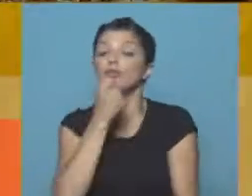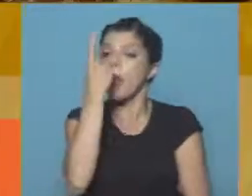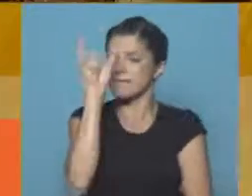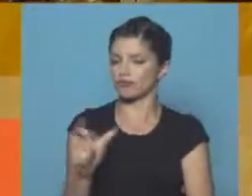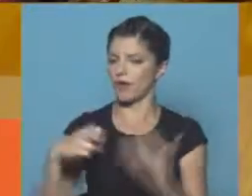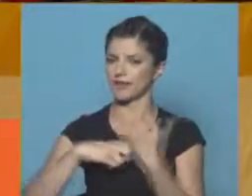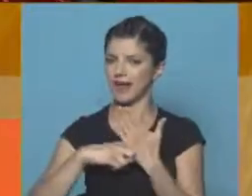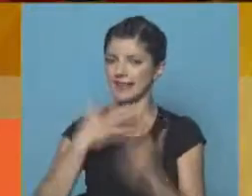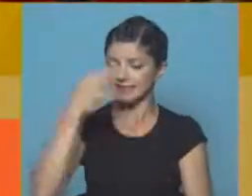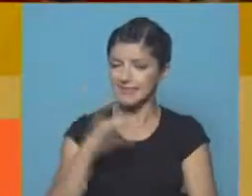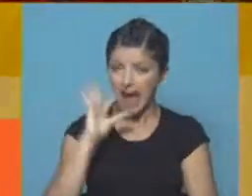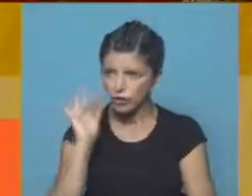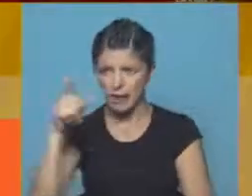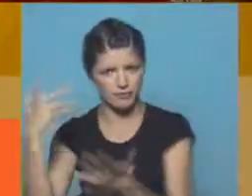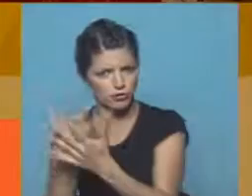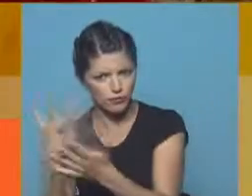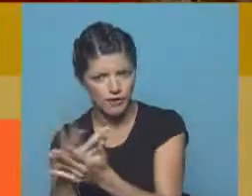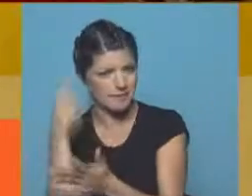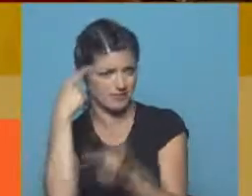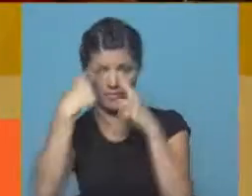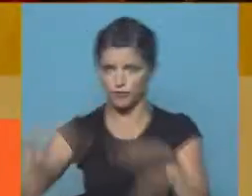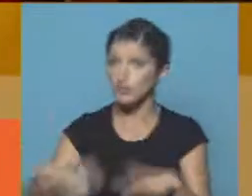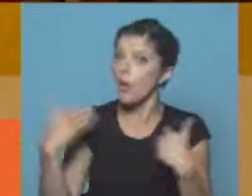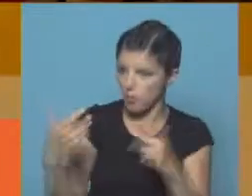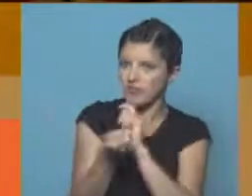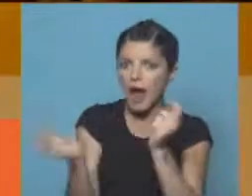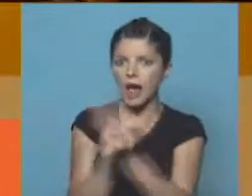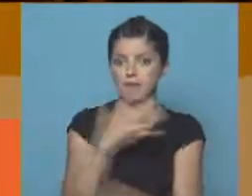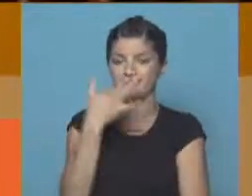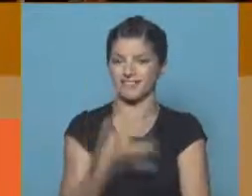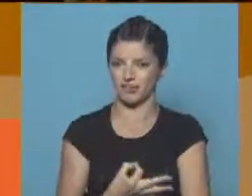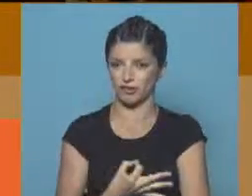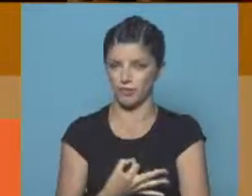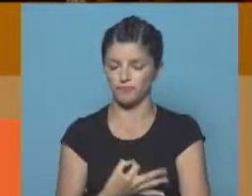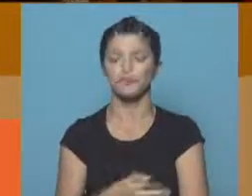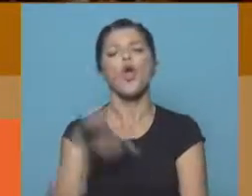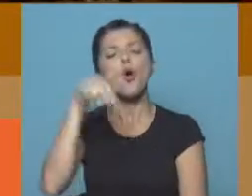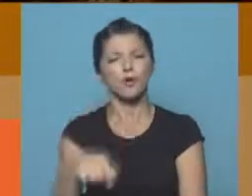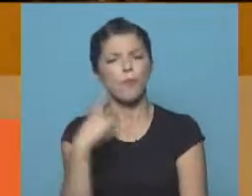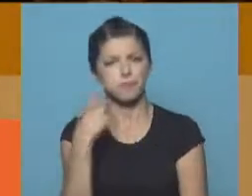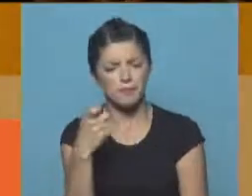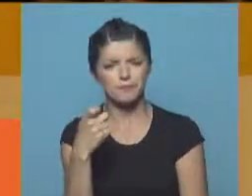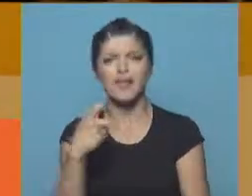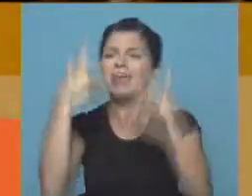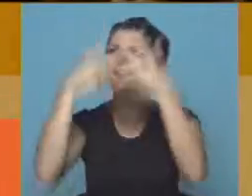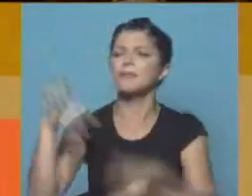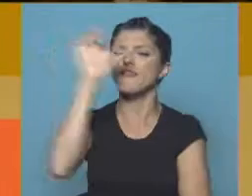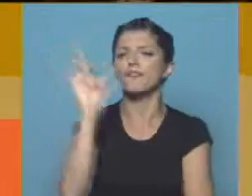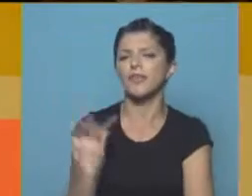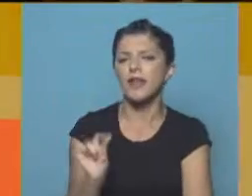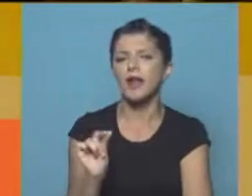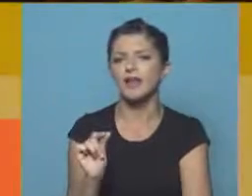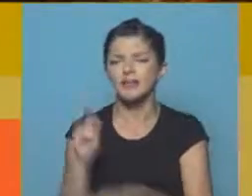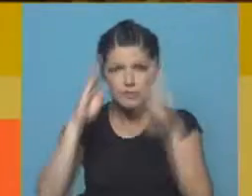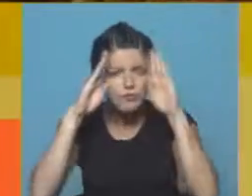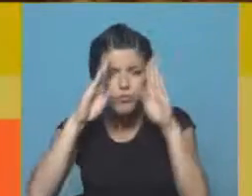no estaban de acuerdo, se podía recurrir a esa decisión. Hoy nosotros vemos que en el sistema federal se han focalizado los recursos en otras